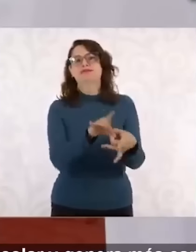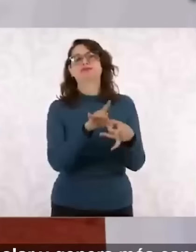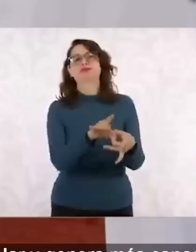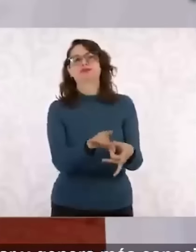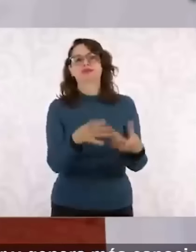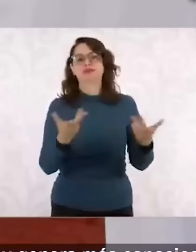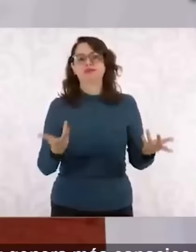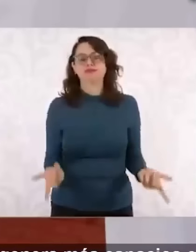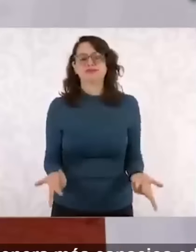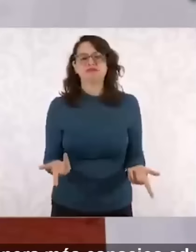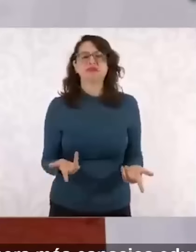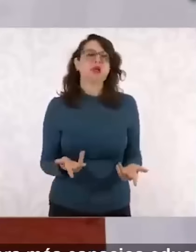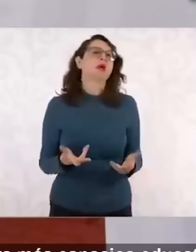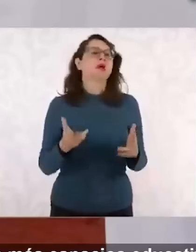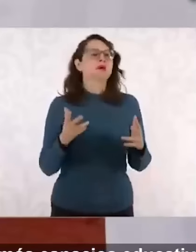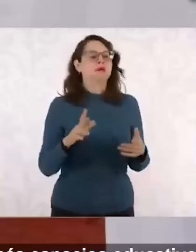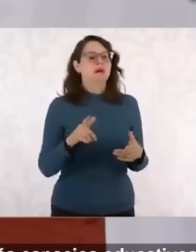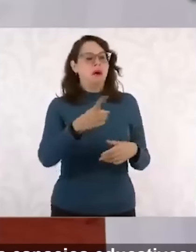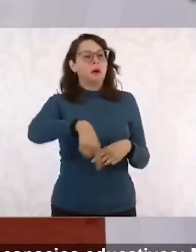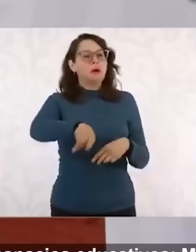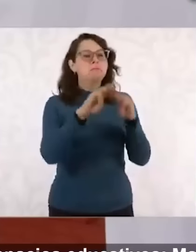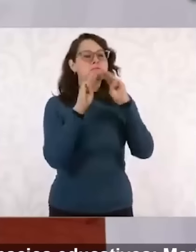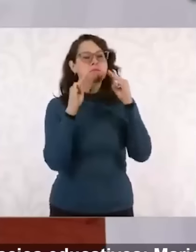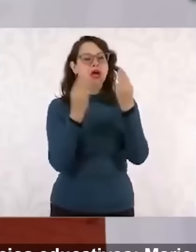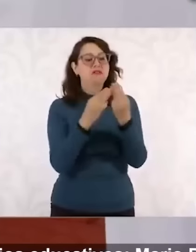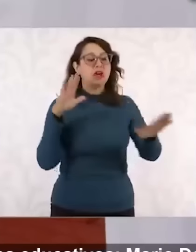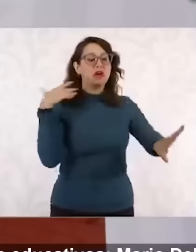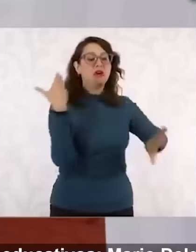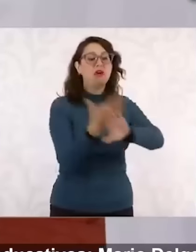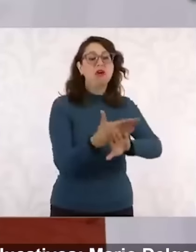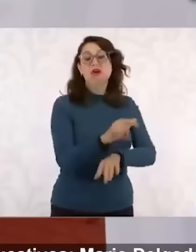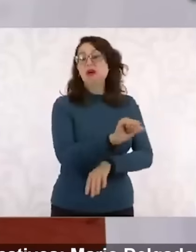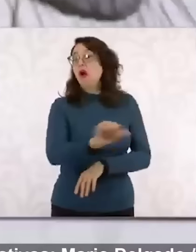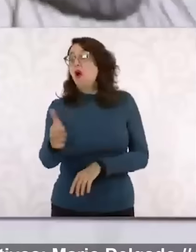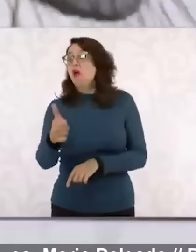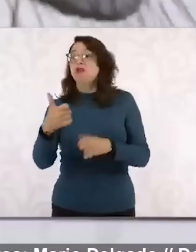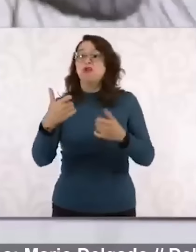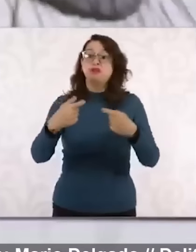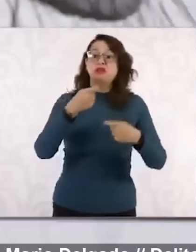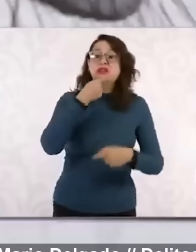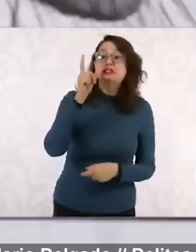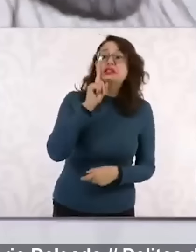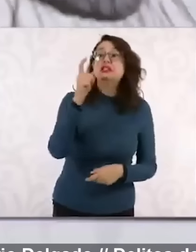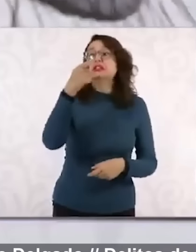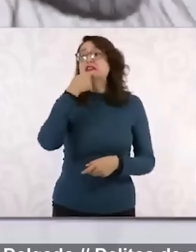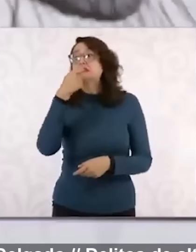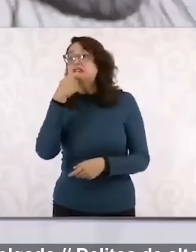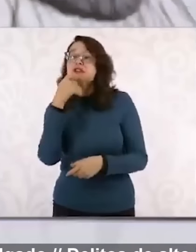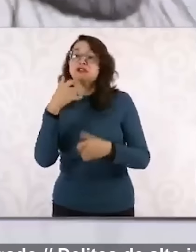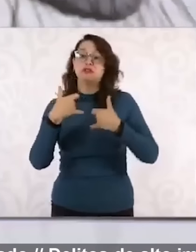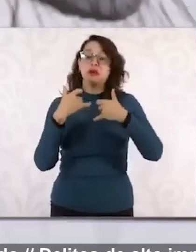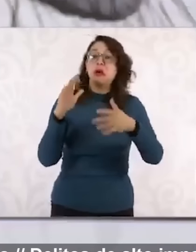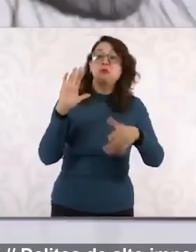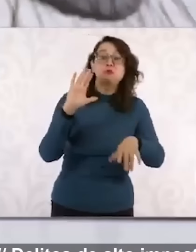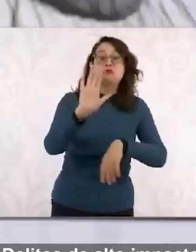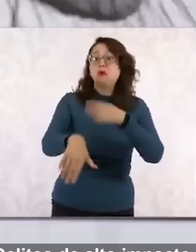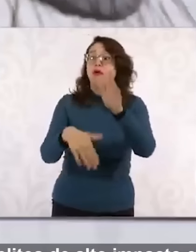que habla de daños colaterales, que es población civil, niños, niñas, como necesarios en un proceso,